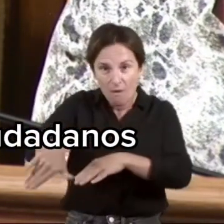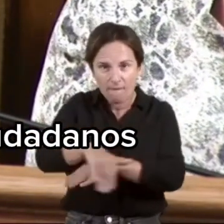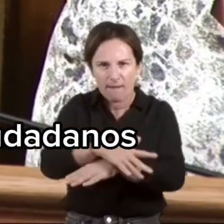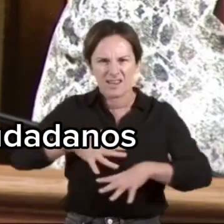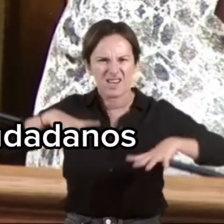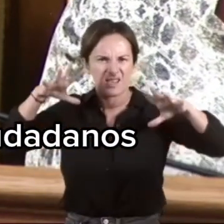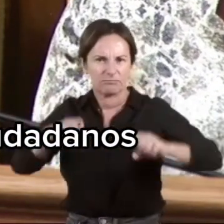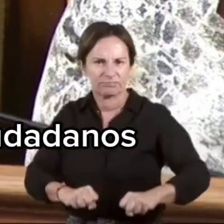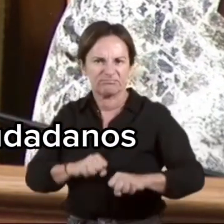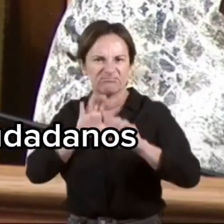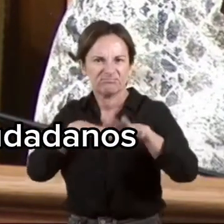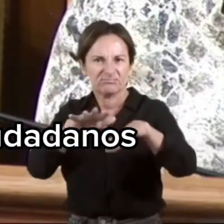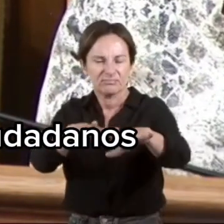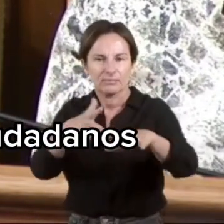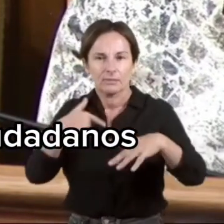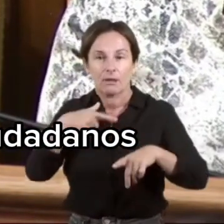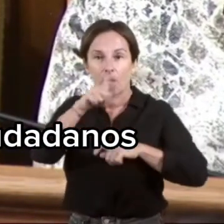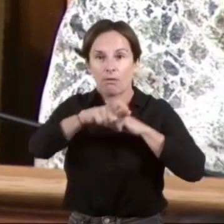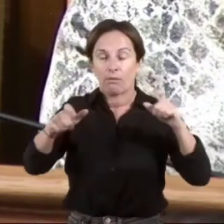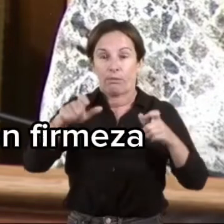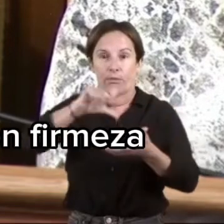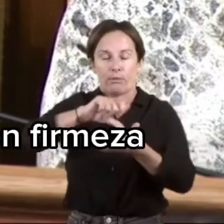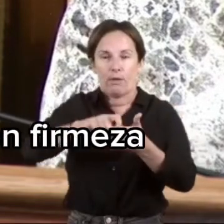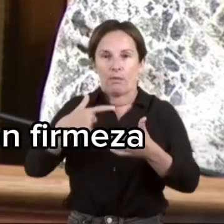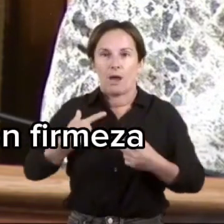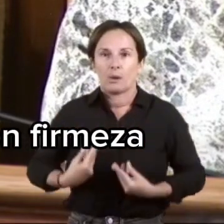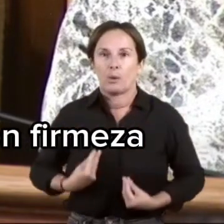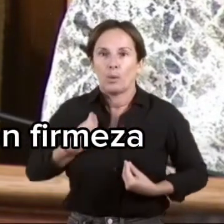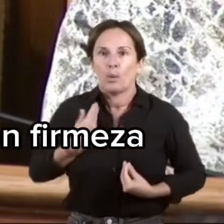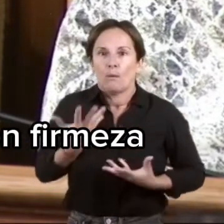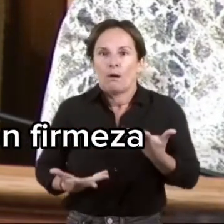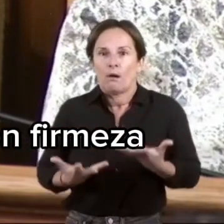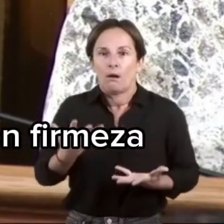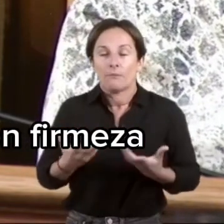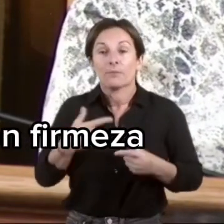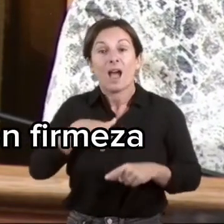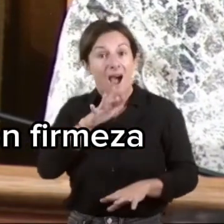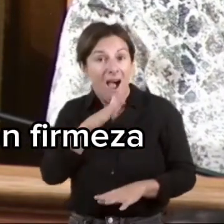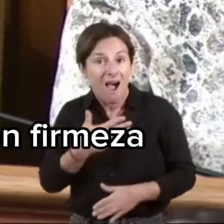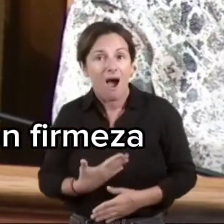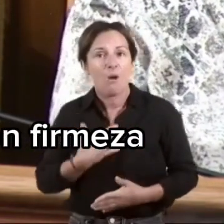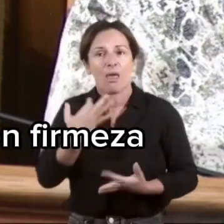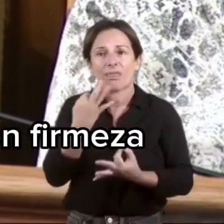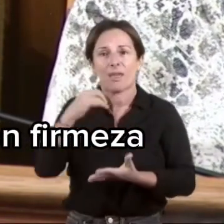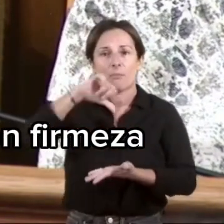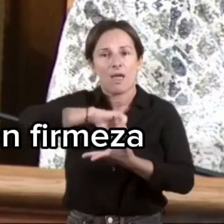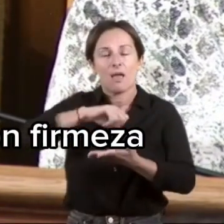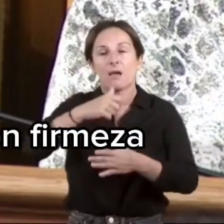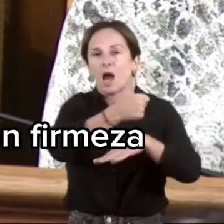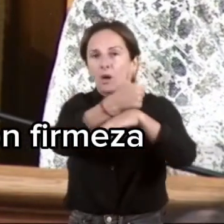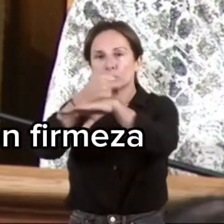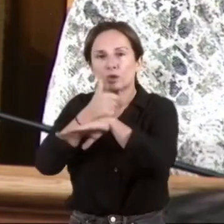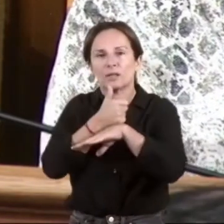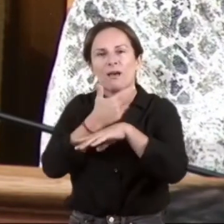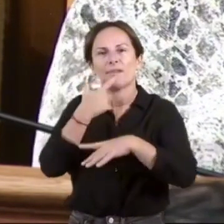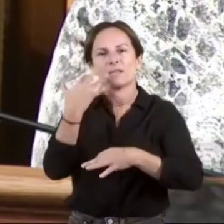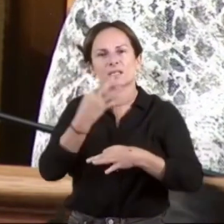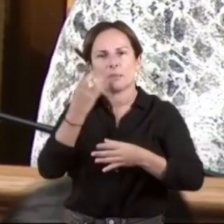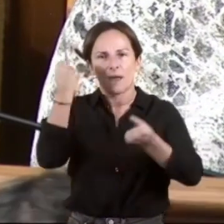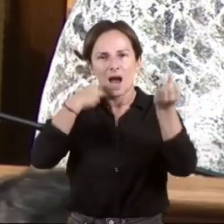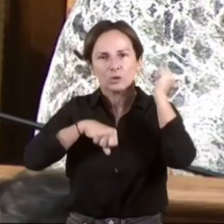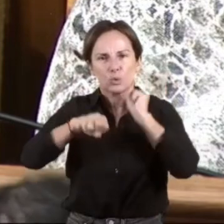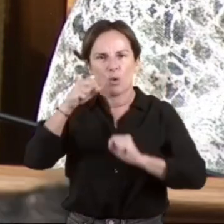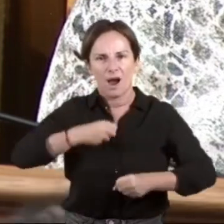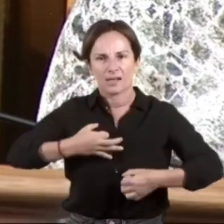incertidumbre entre nuestros ciudadanos es momento de que las autoridades actúen con firmeza y